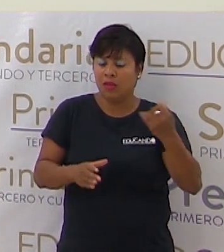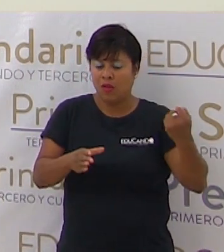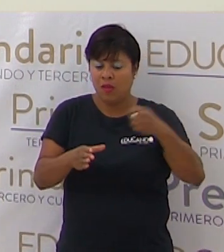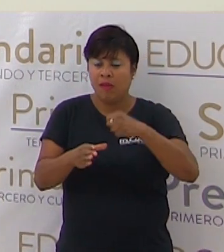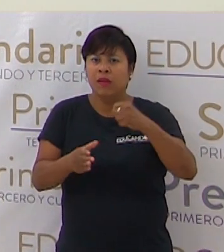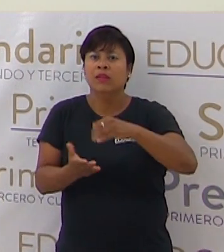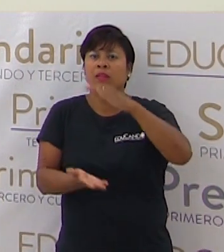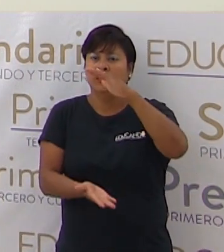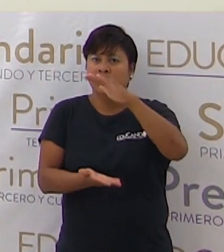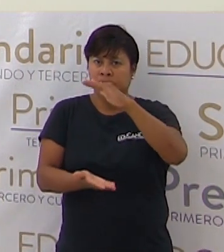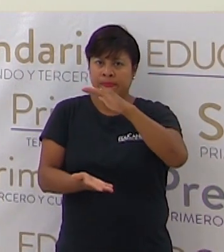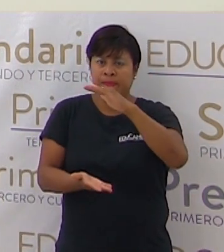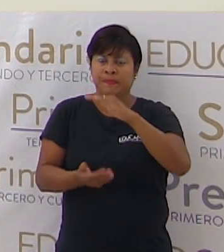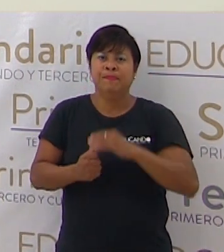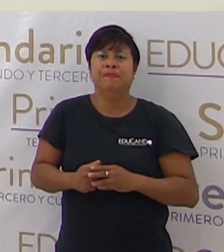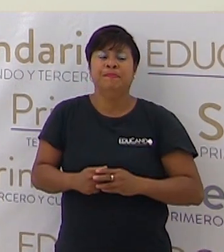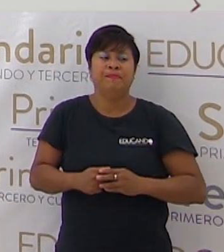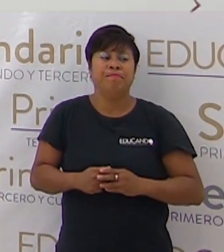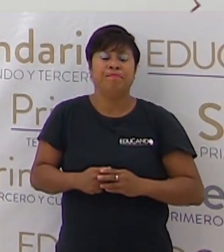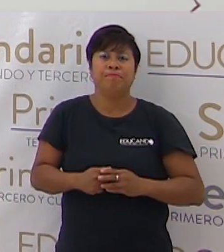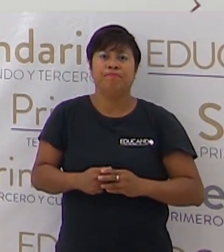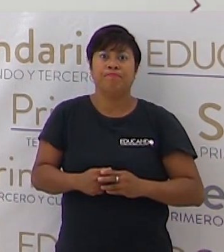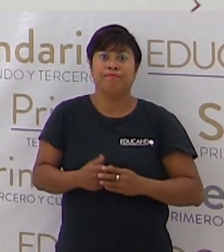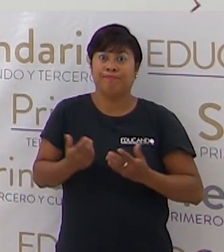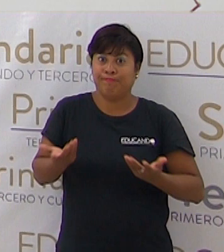5 jarras grandes?